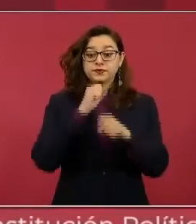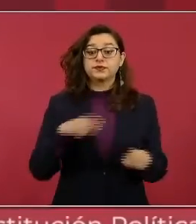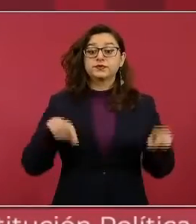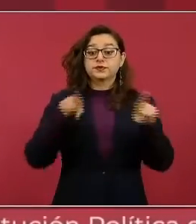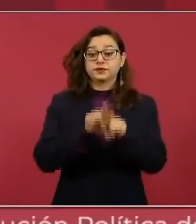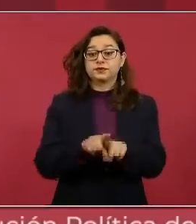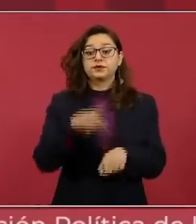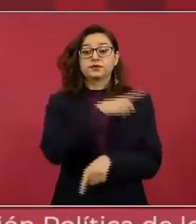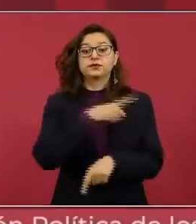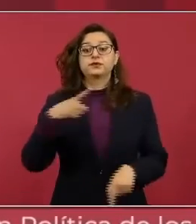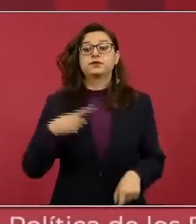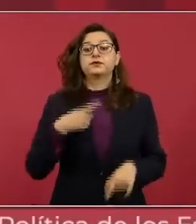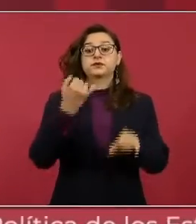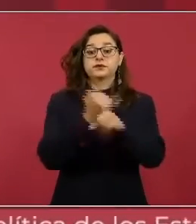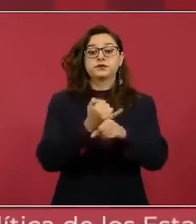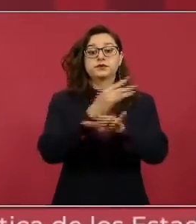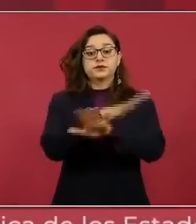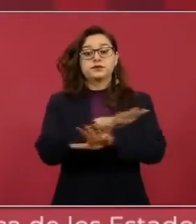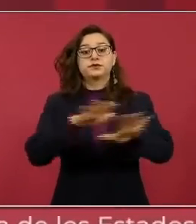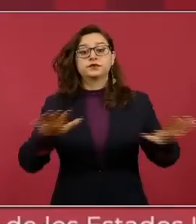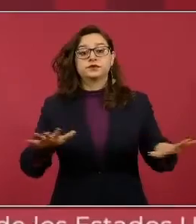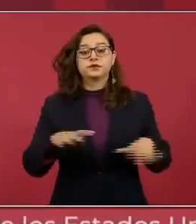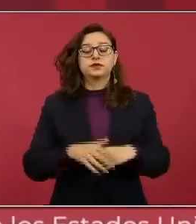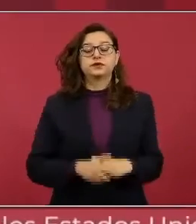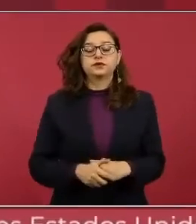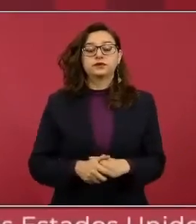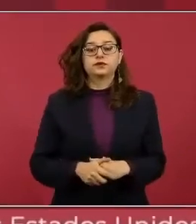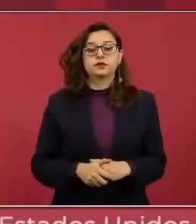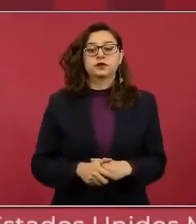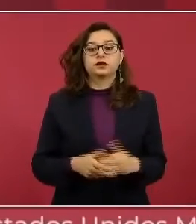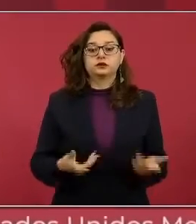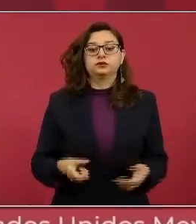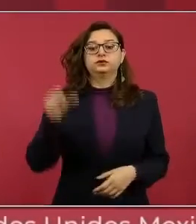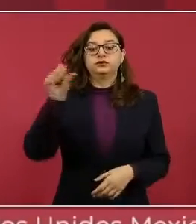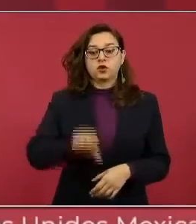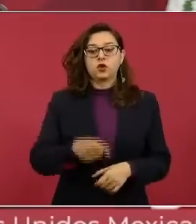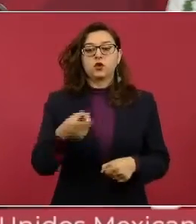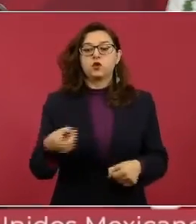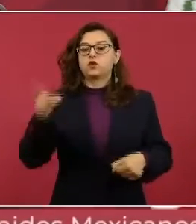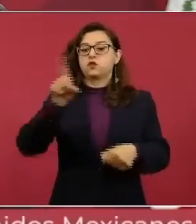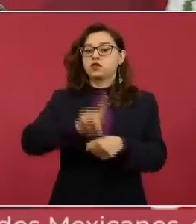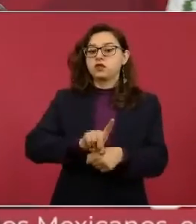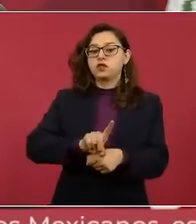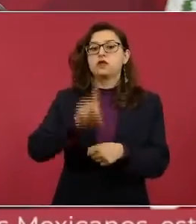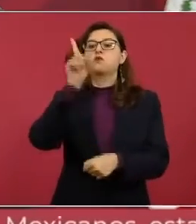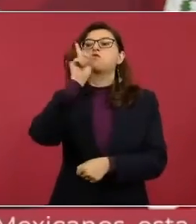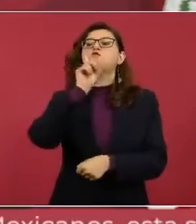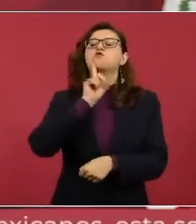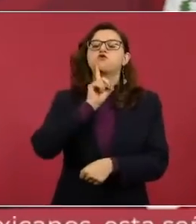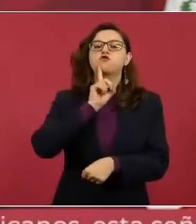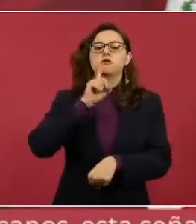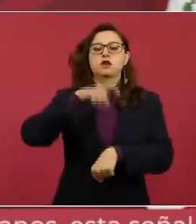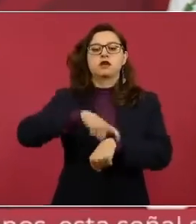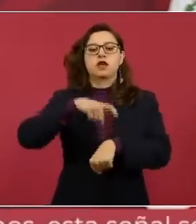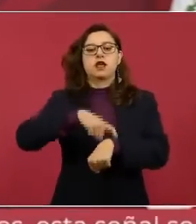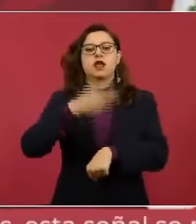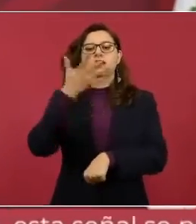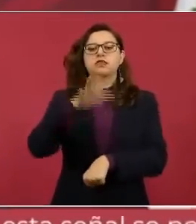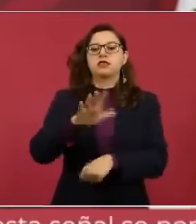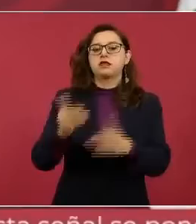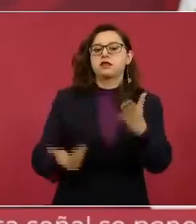informarles que vamos hoy a tener un evento por el Día de las Mujeres a las 10 de la mañana,